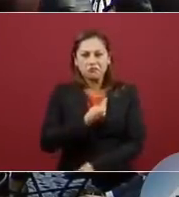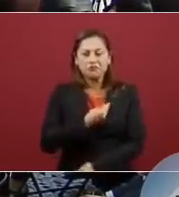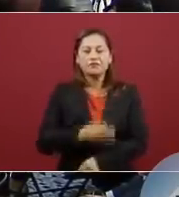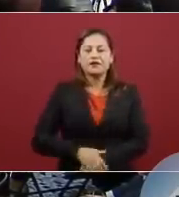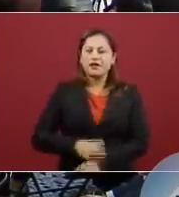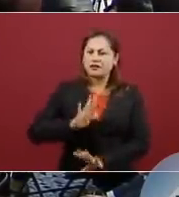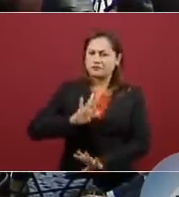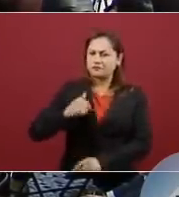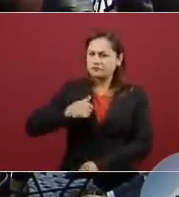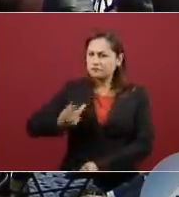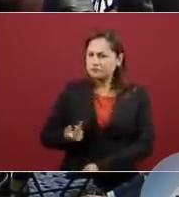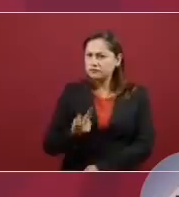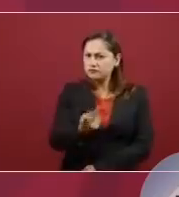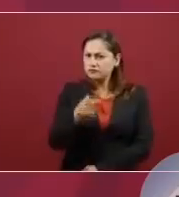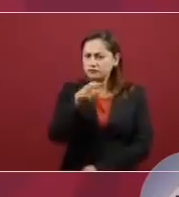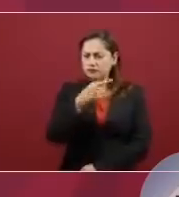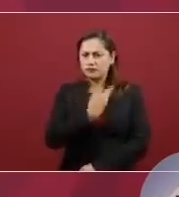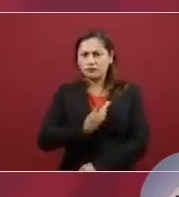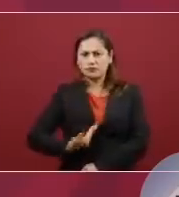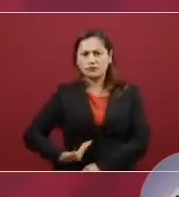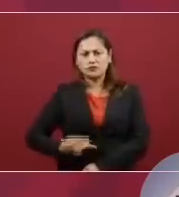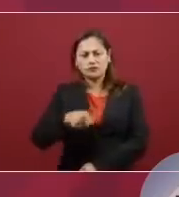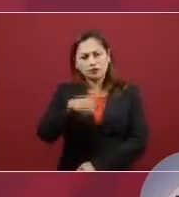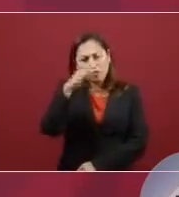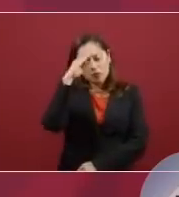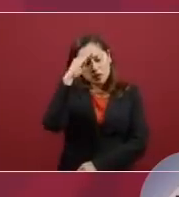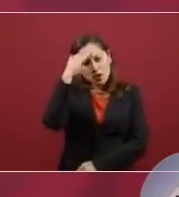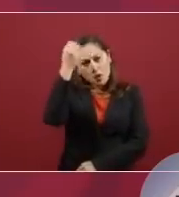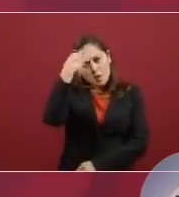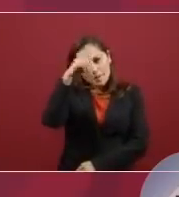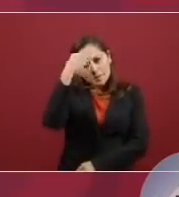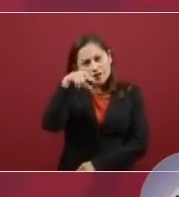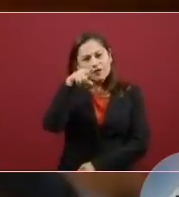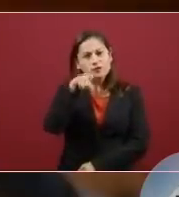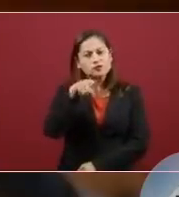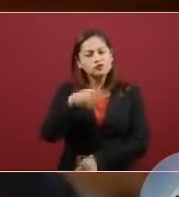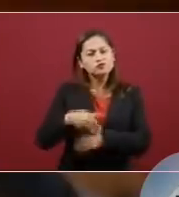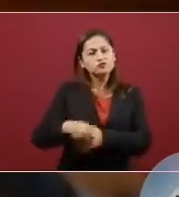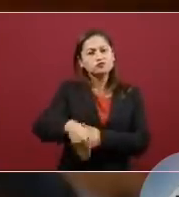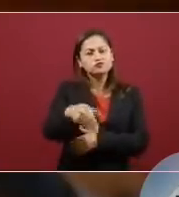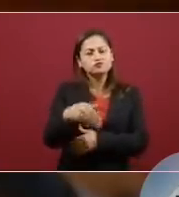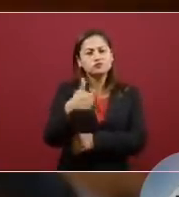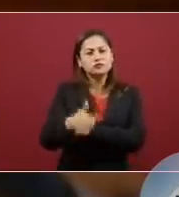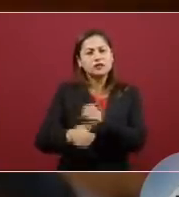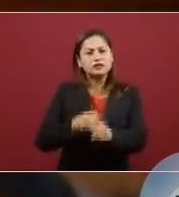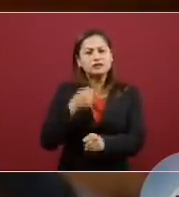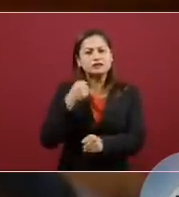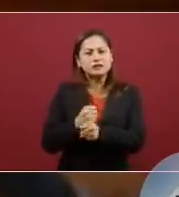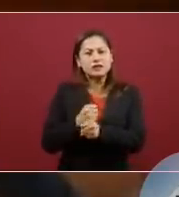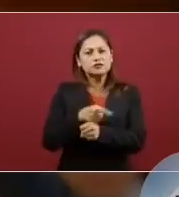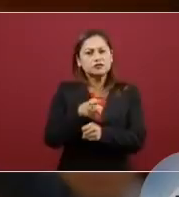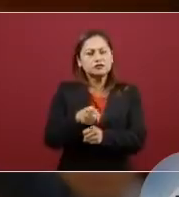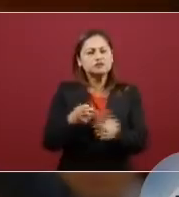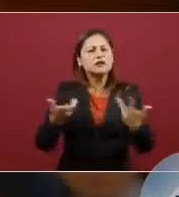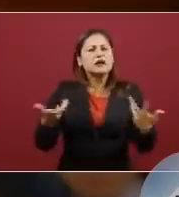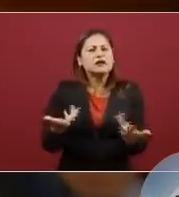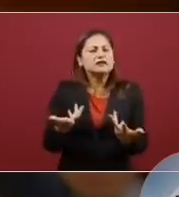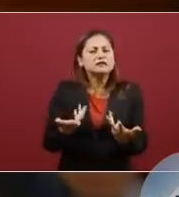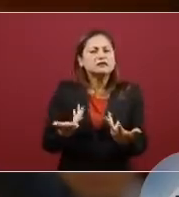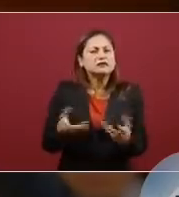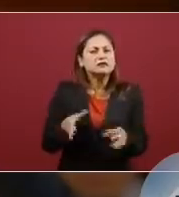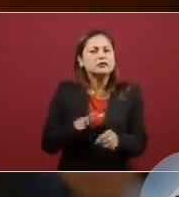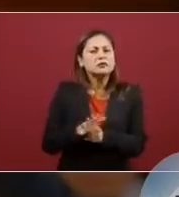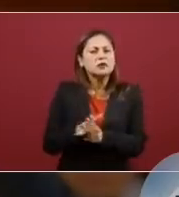presidente de la República contemplado en su sexenio hacer un ataque frontal contra todas esas personas que están